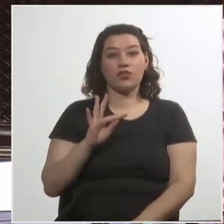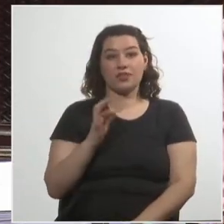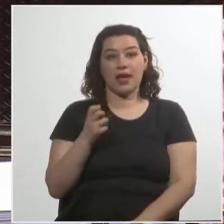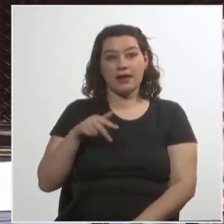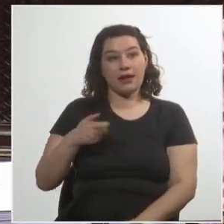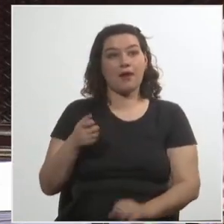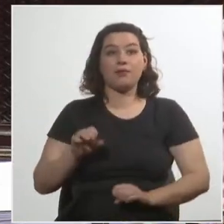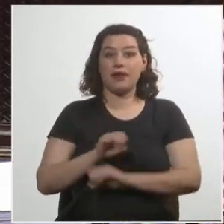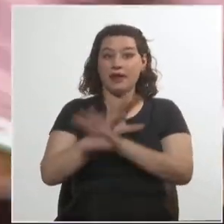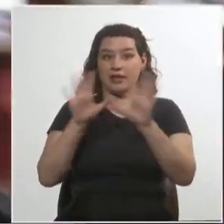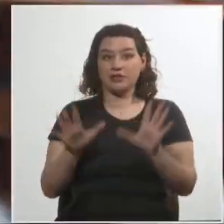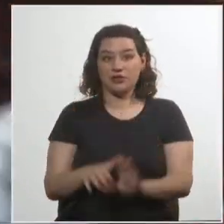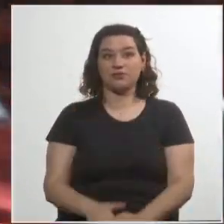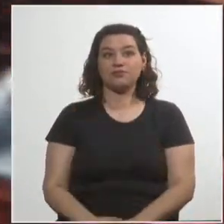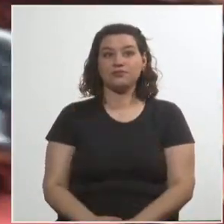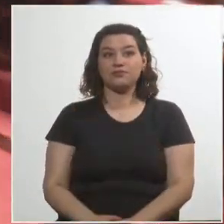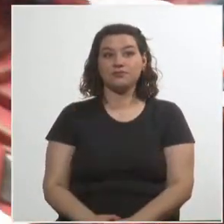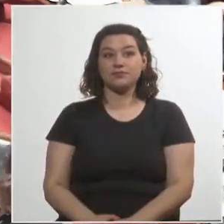aclaración